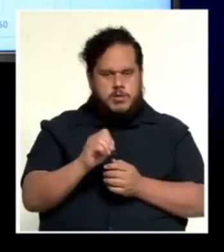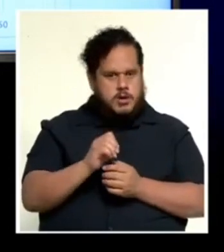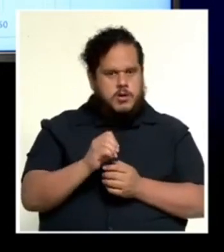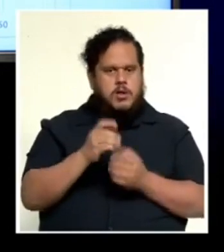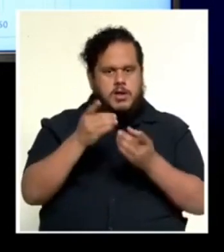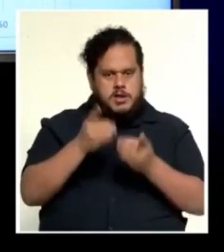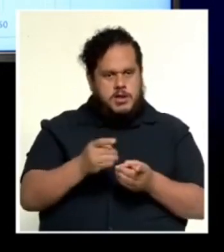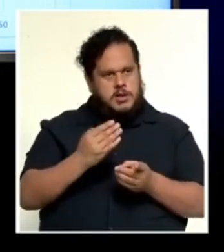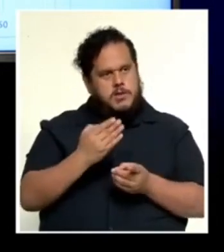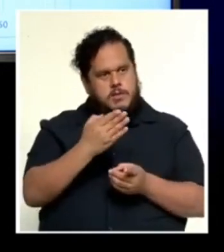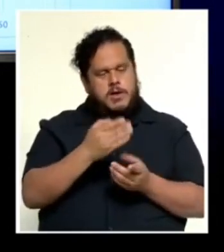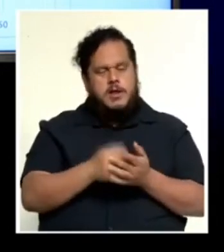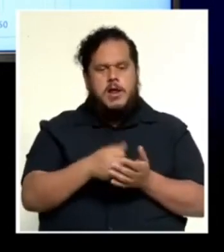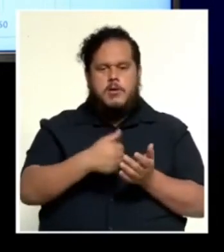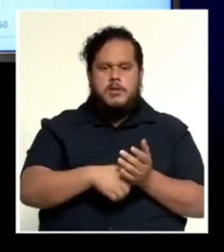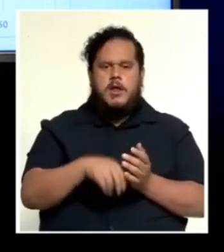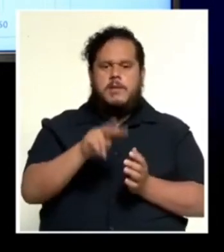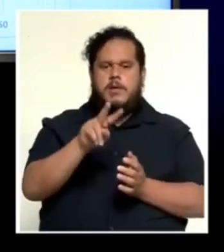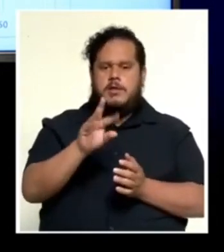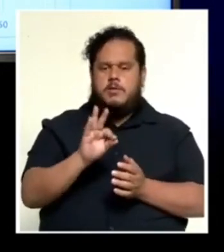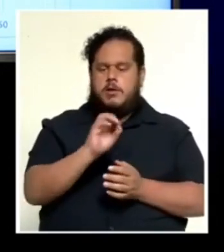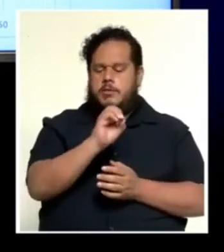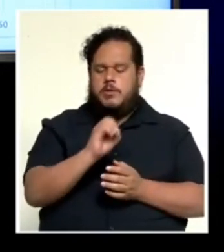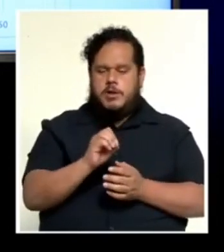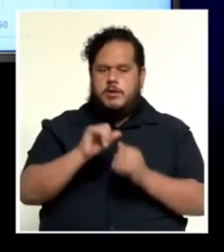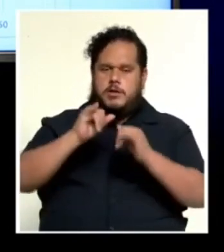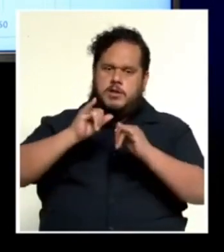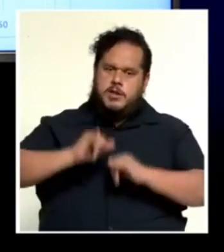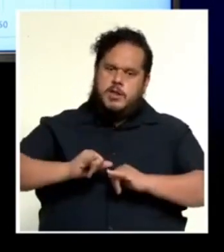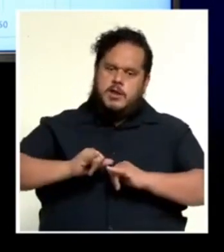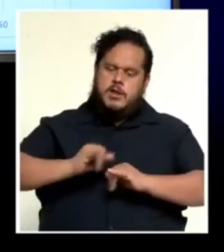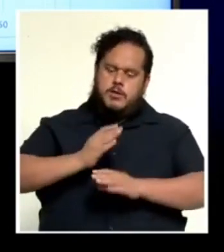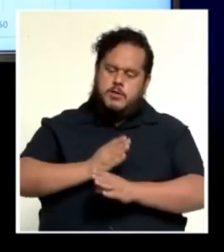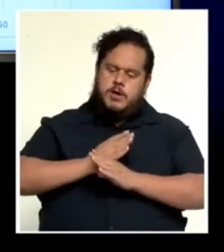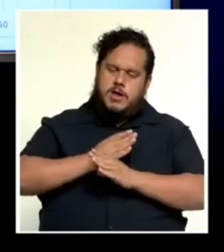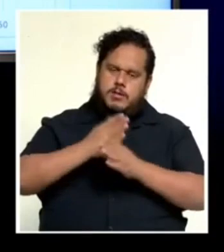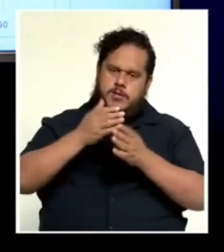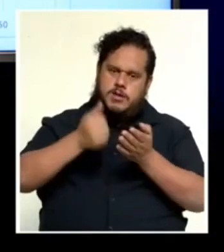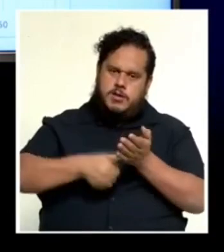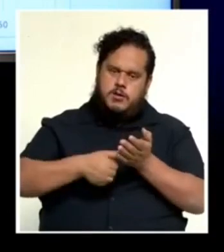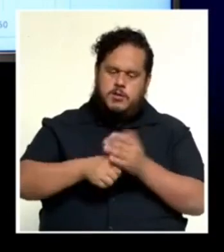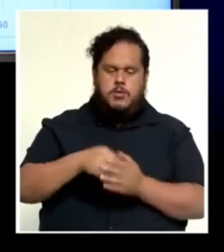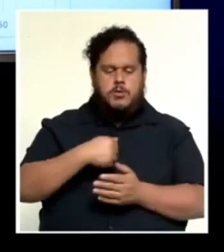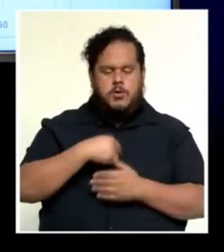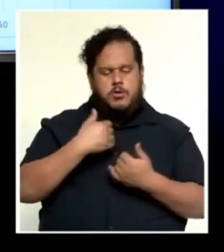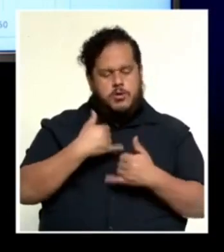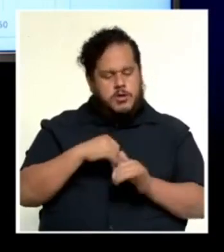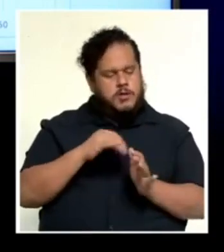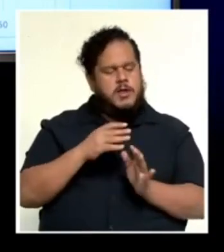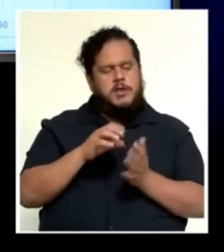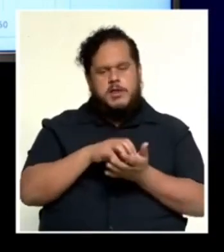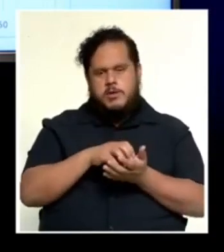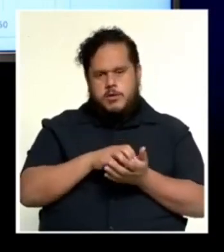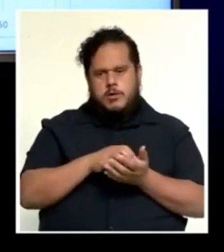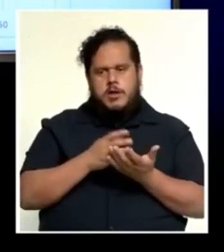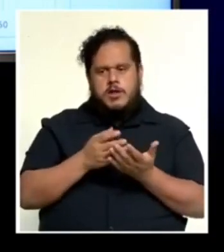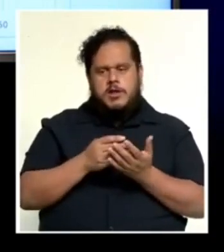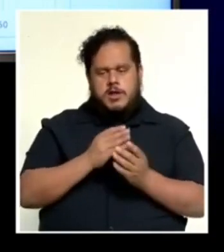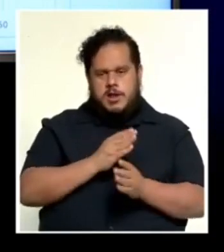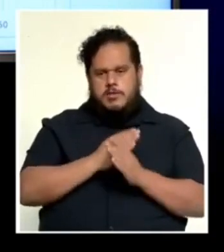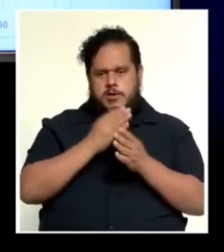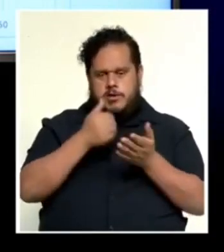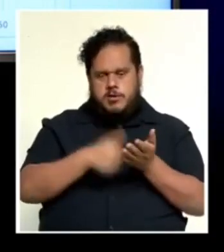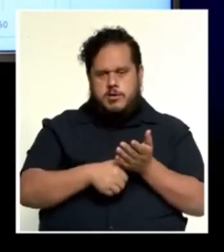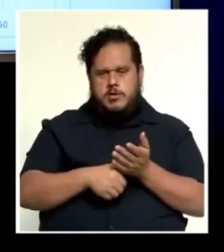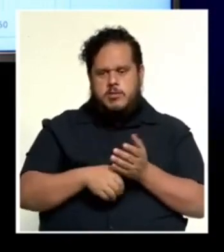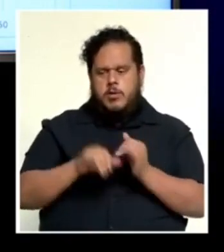ir a votar quiere decir que un 29% se quedaría como abstencionismo. Yo todavía tengo mis dudas de que el abstencionismo quede en 29%. No